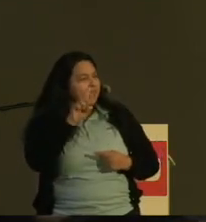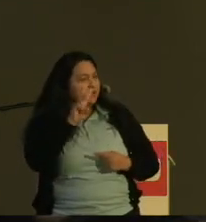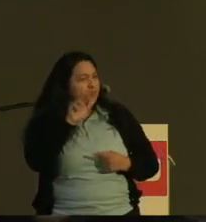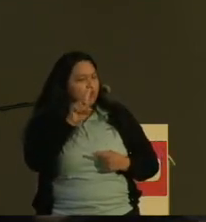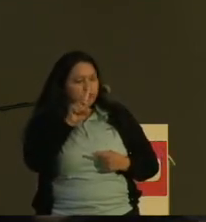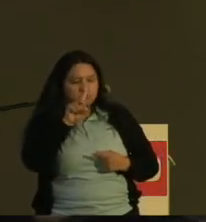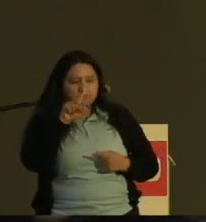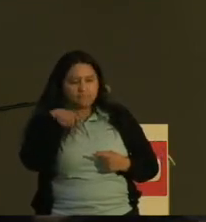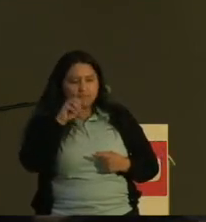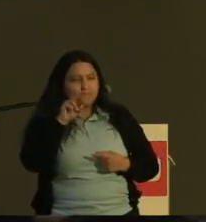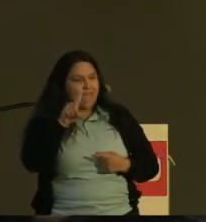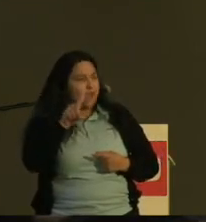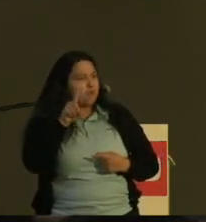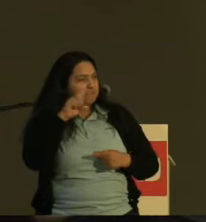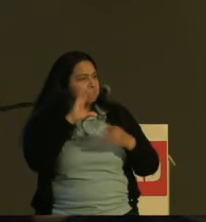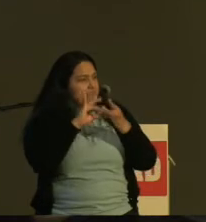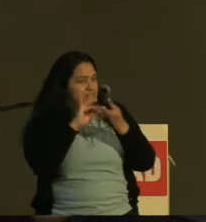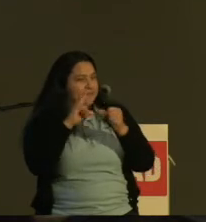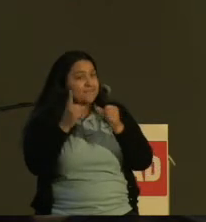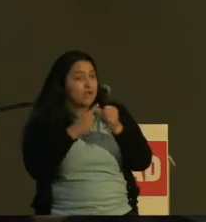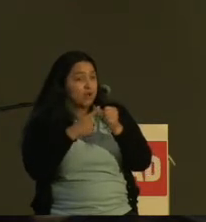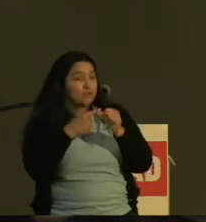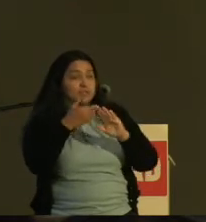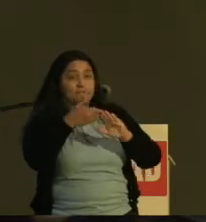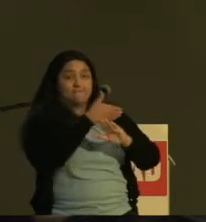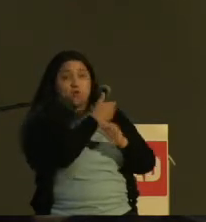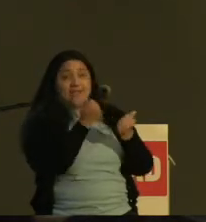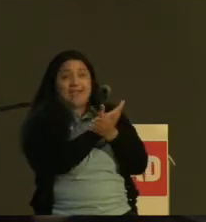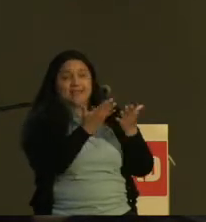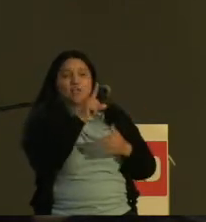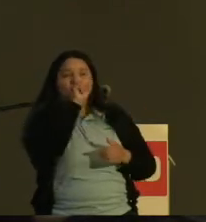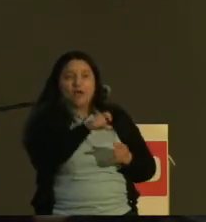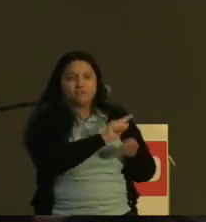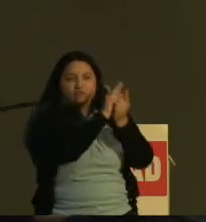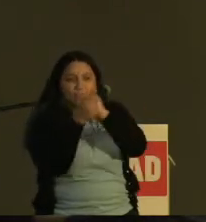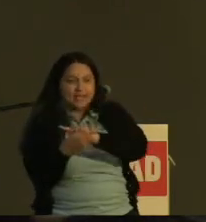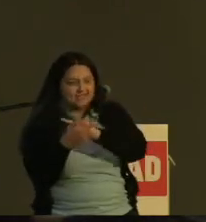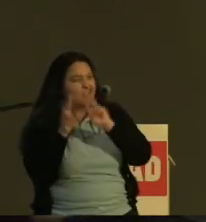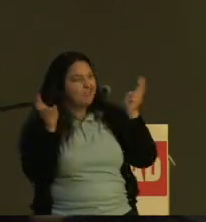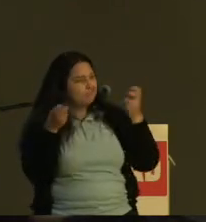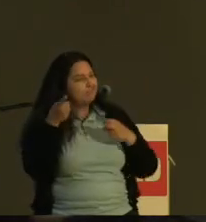him, before doing anything else, translate.